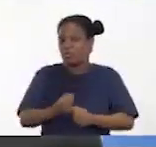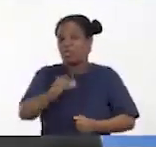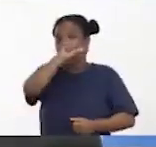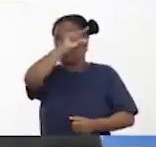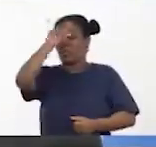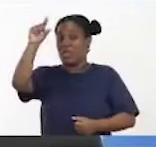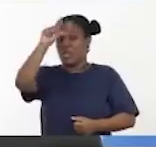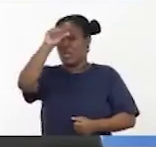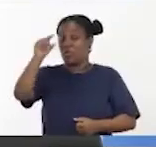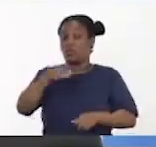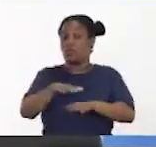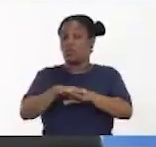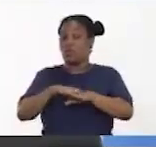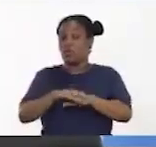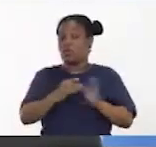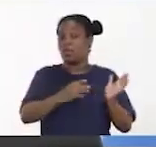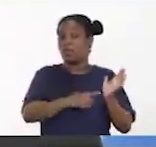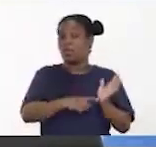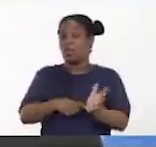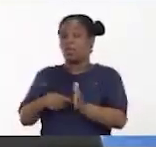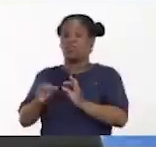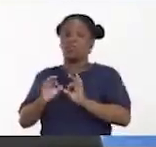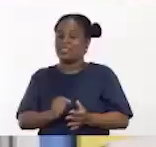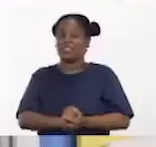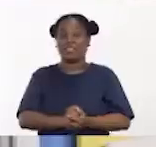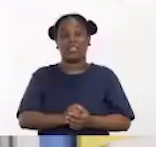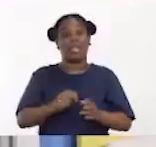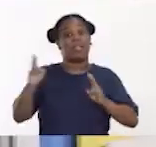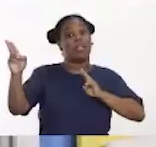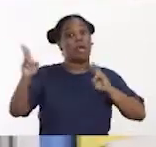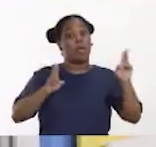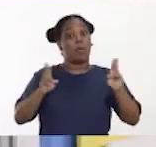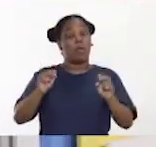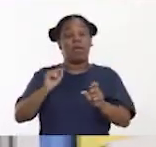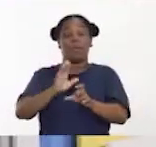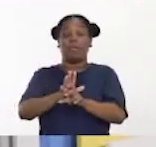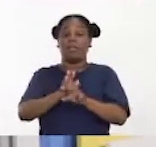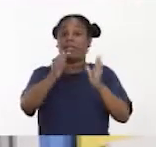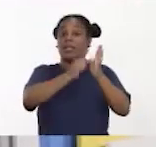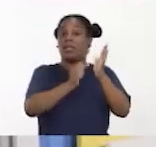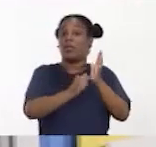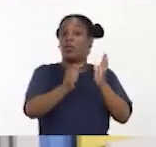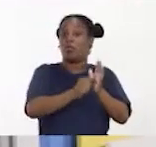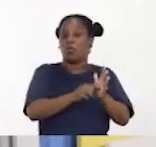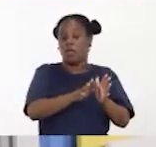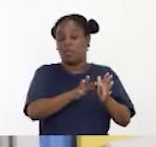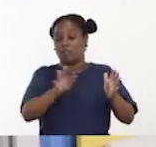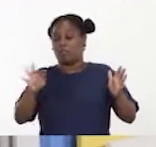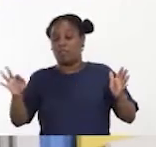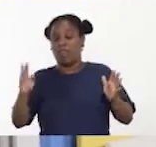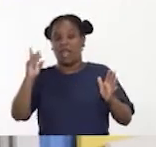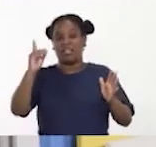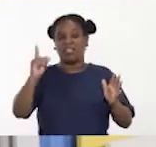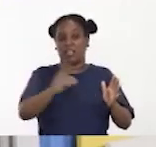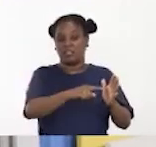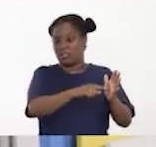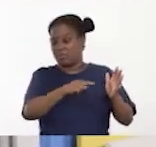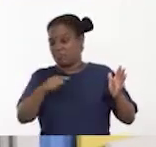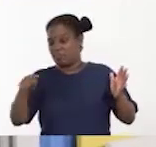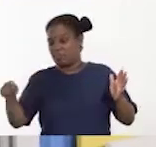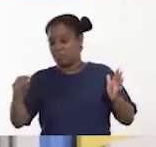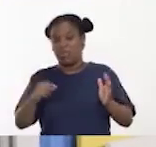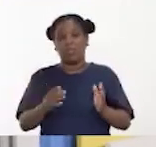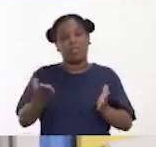tienen estas fórmulas básicas para demostraciones sencillas. ¿De acuerdo? A partir de calcular la longitud de los lados